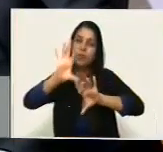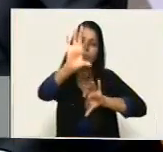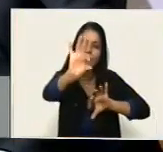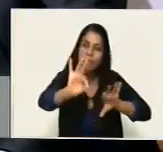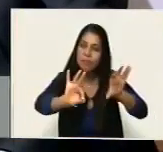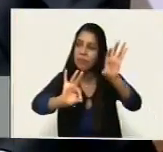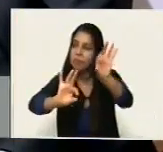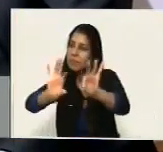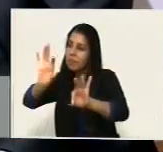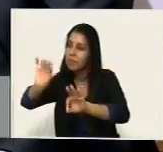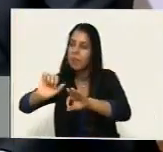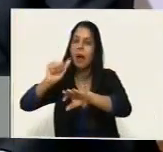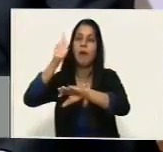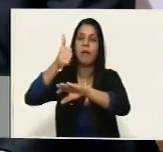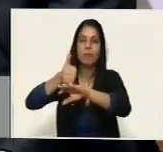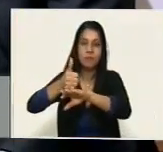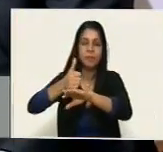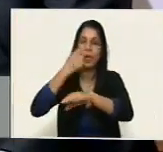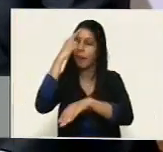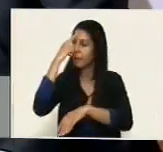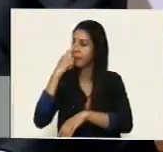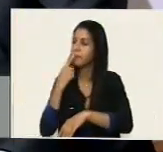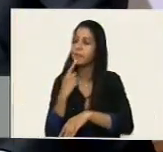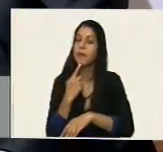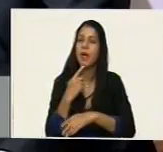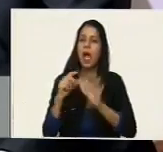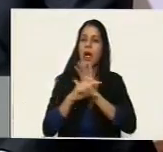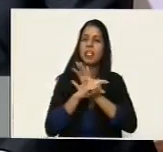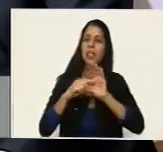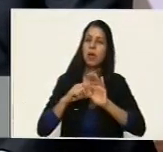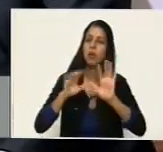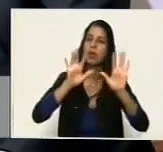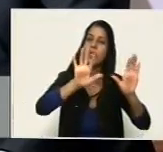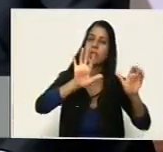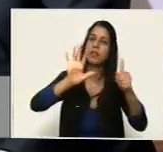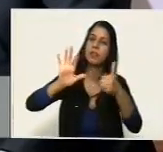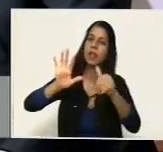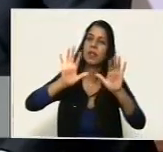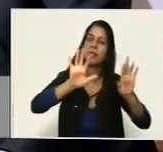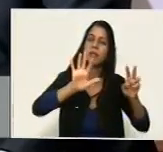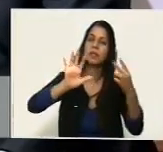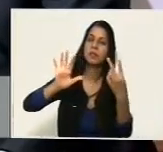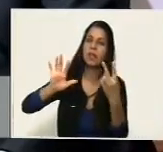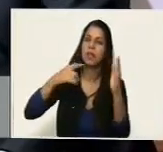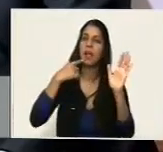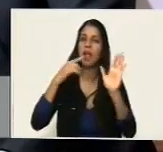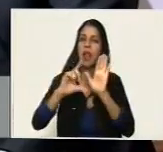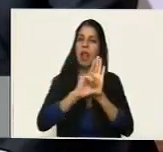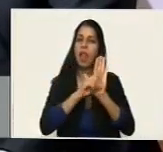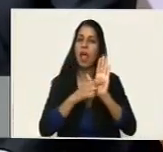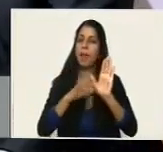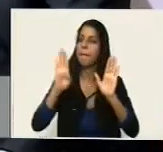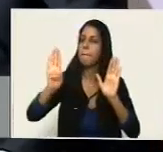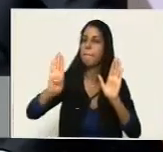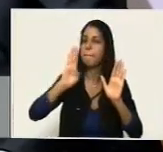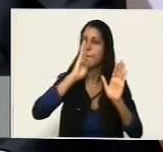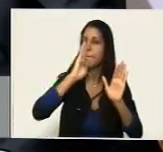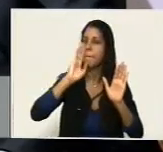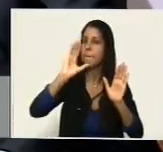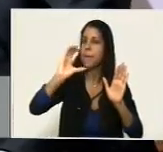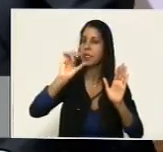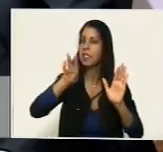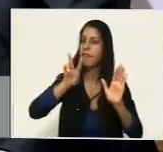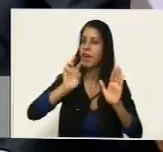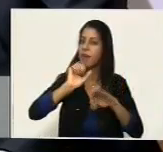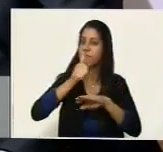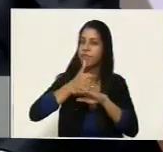dice el artículo 16 y 17 de la ley de reforma del Banco Central de Venezuela, para ejecutar políticas